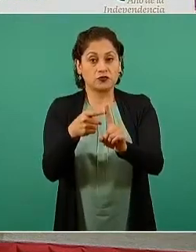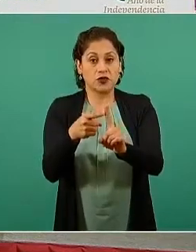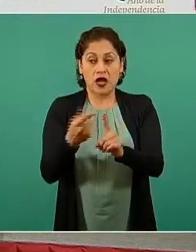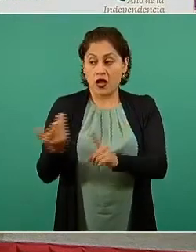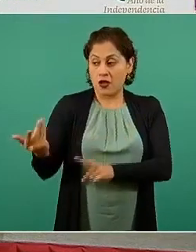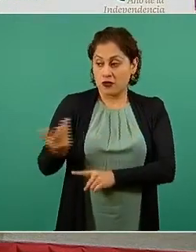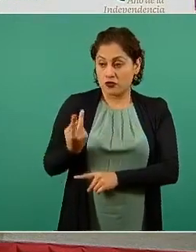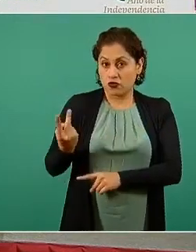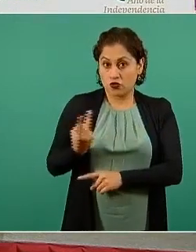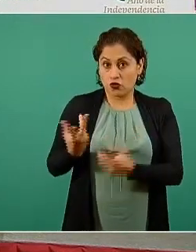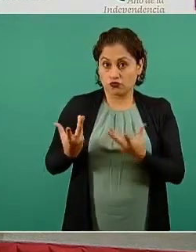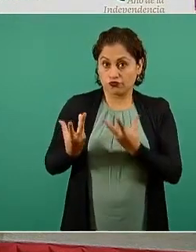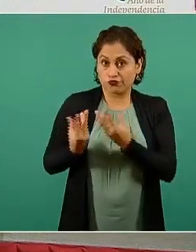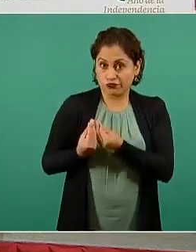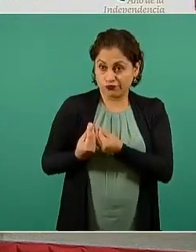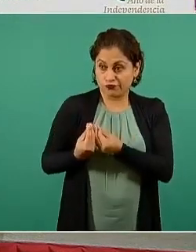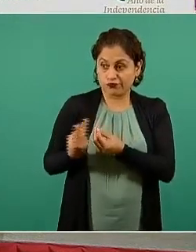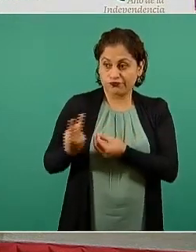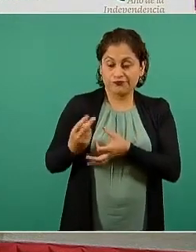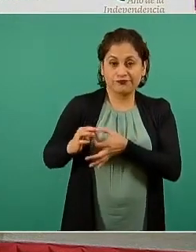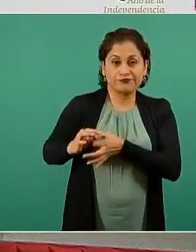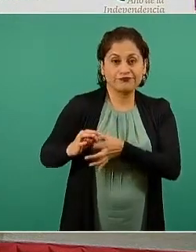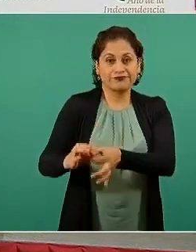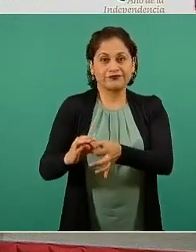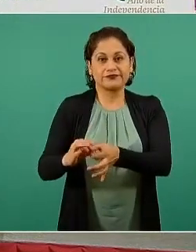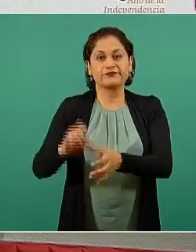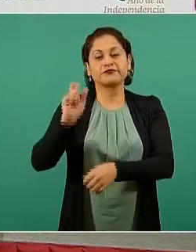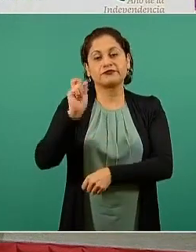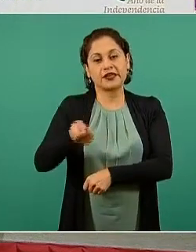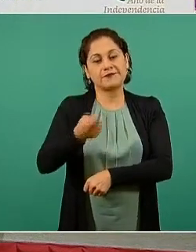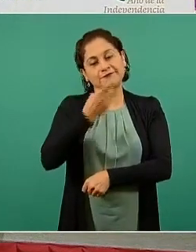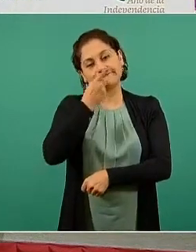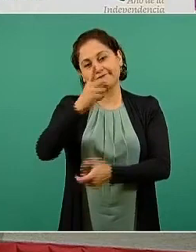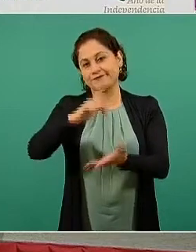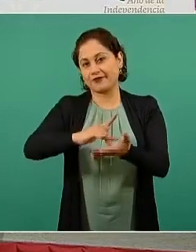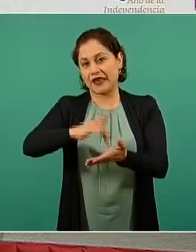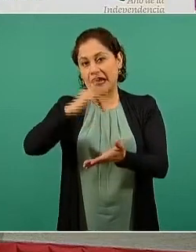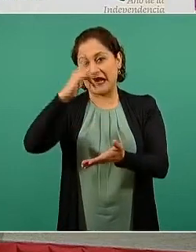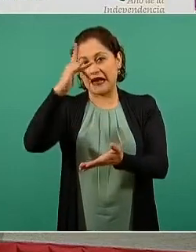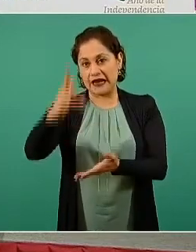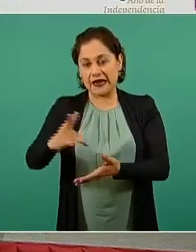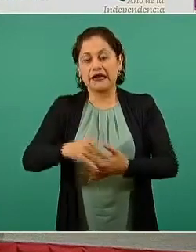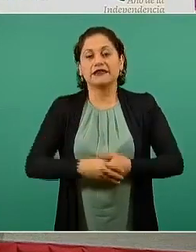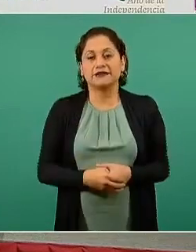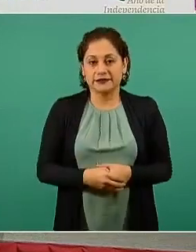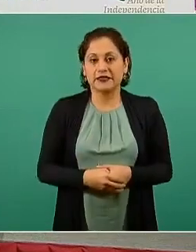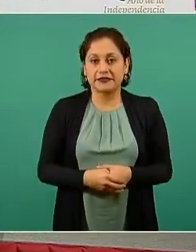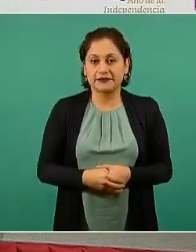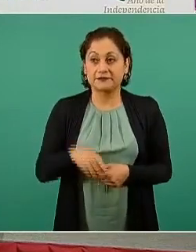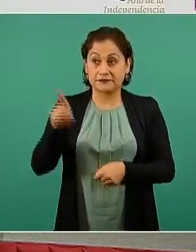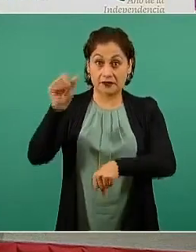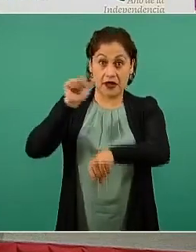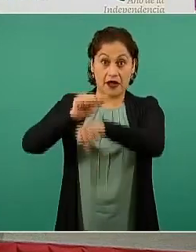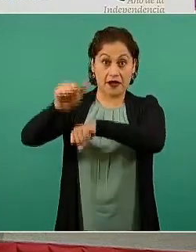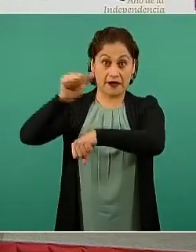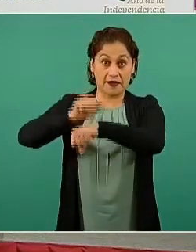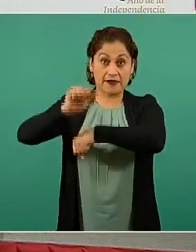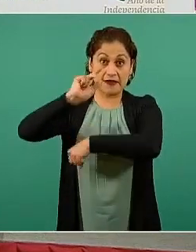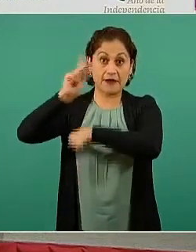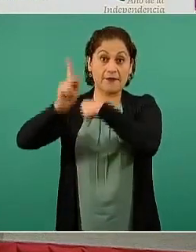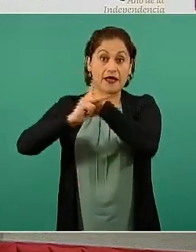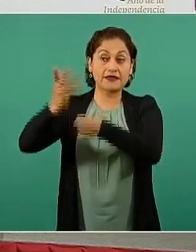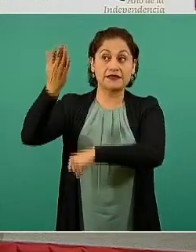colaboración y efectivamente agradecer públicamente el apoyo que nos dio Argentina en